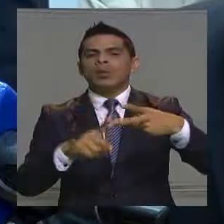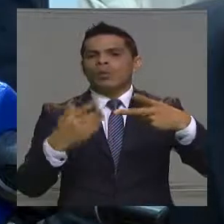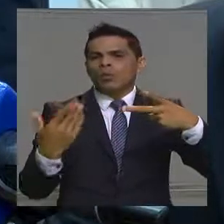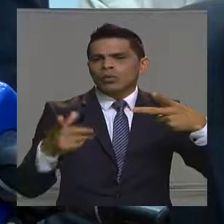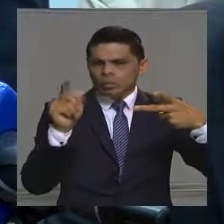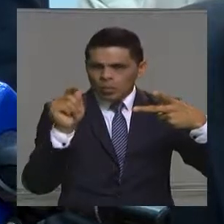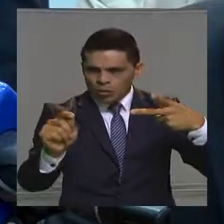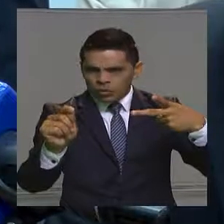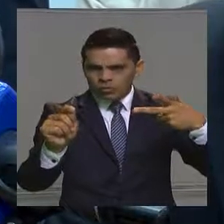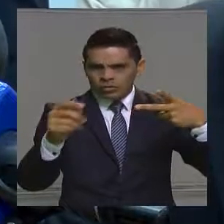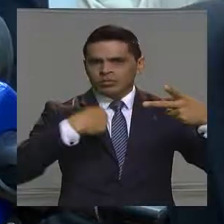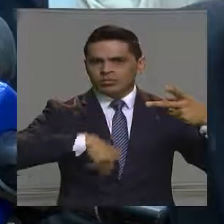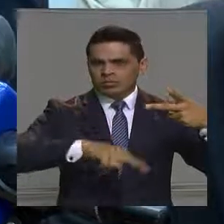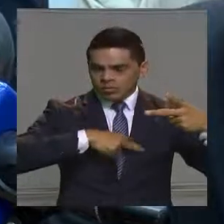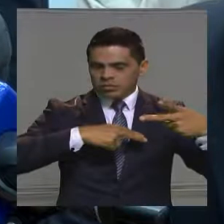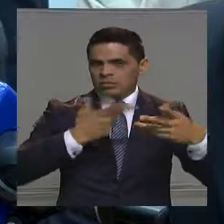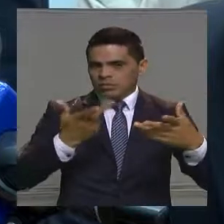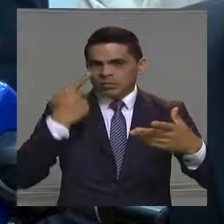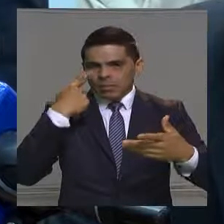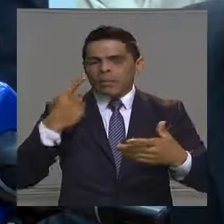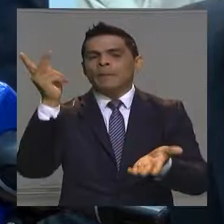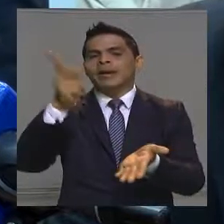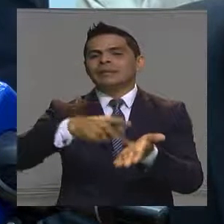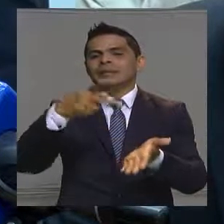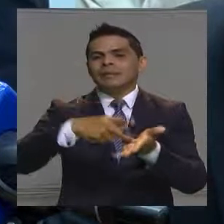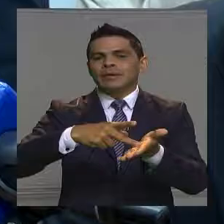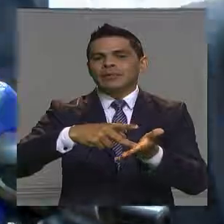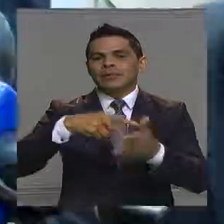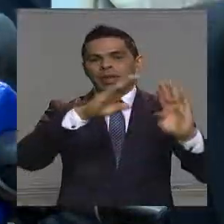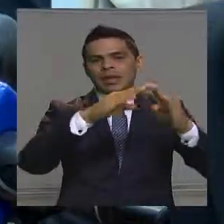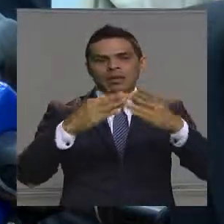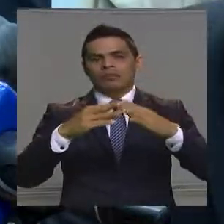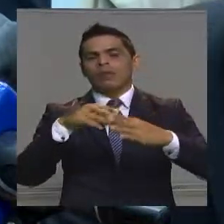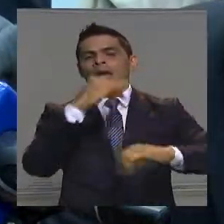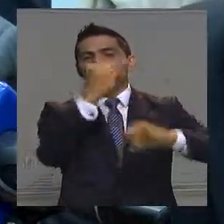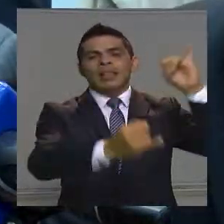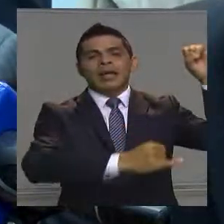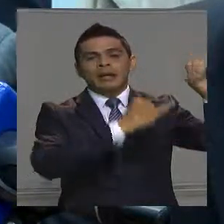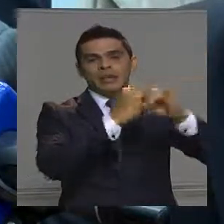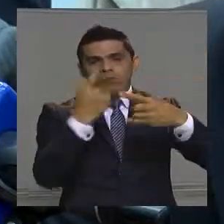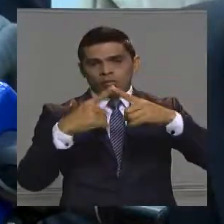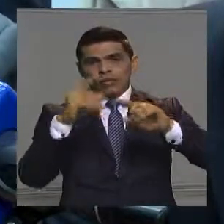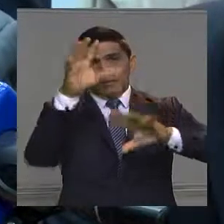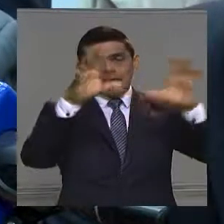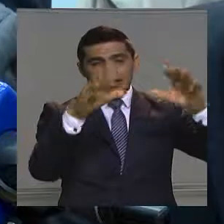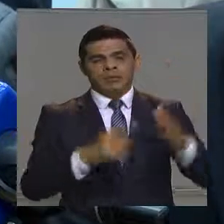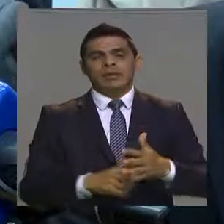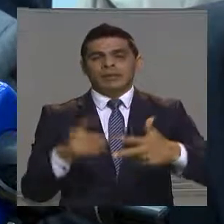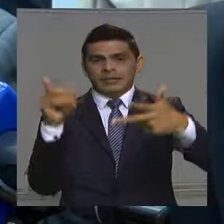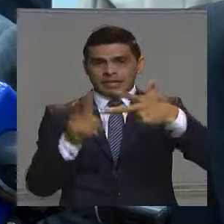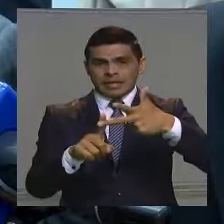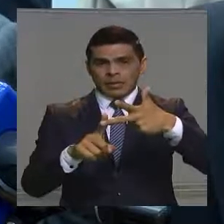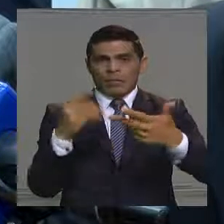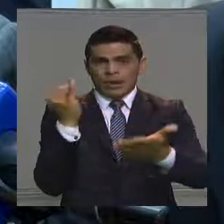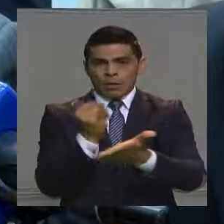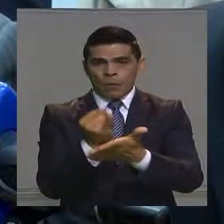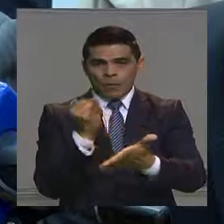es la participación de la comunidad internacional. Y la tercera condición para que podamos hacer